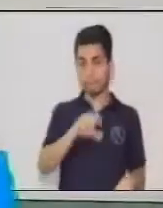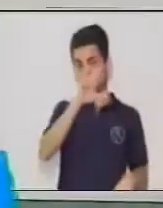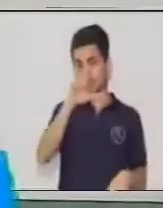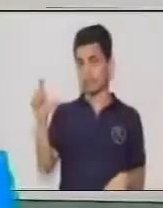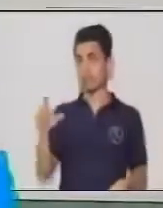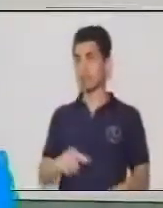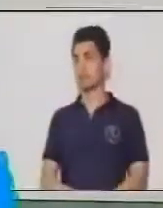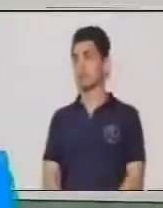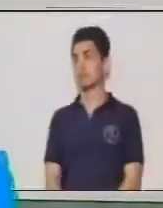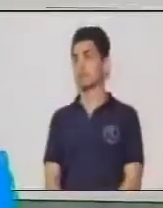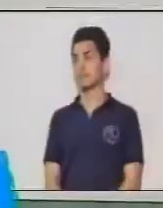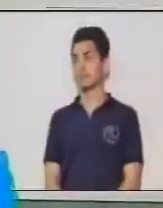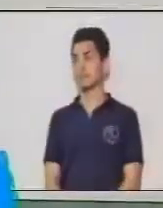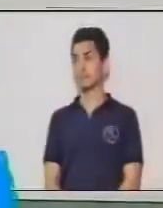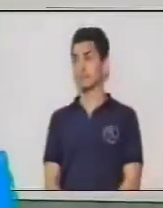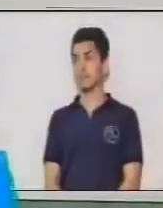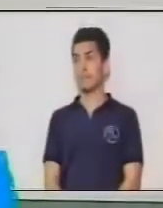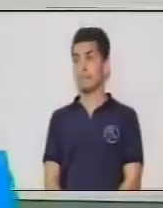cartesiano.